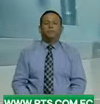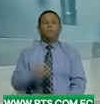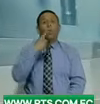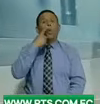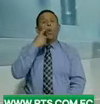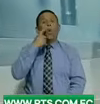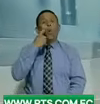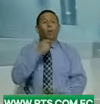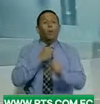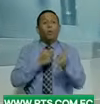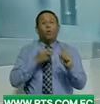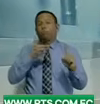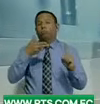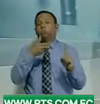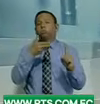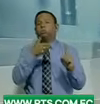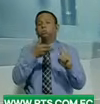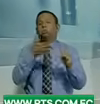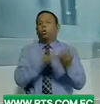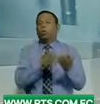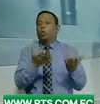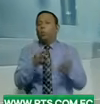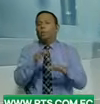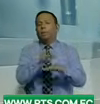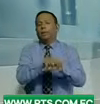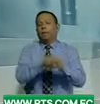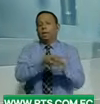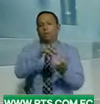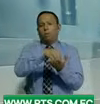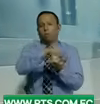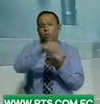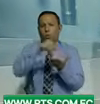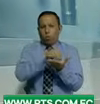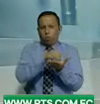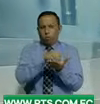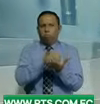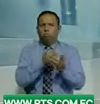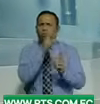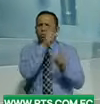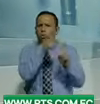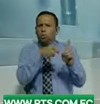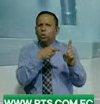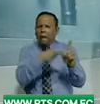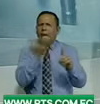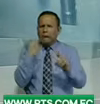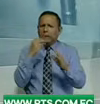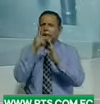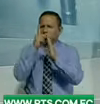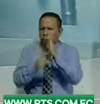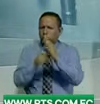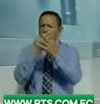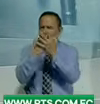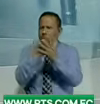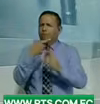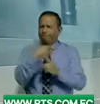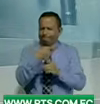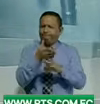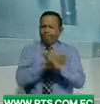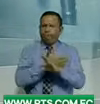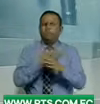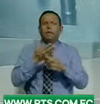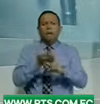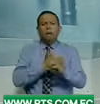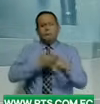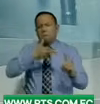fue asesinado por sicarios en Machala, provincia de El Oro. La víctima, quien registra antecedentes penales, recibió